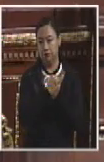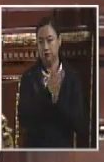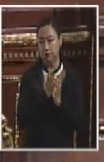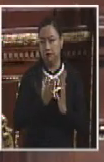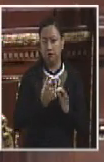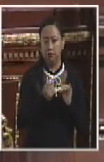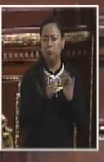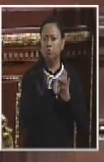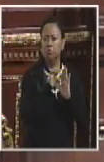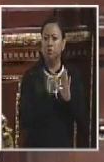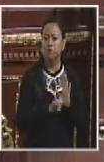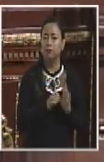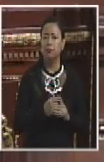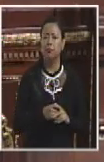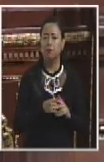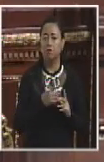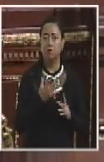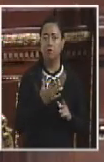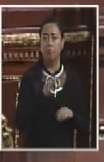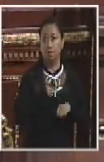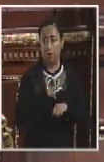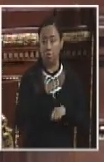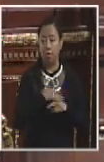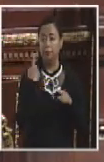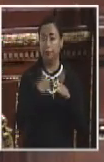por supuesto, la figura presidencial.